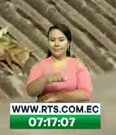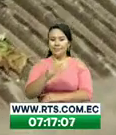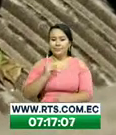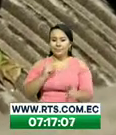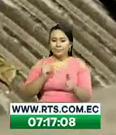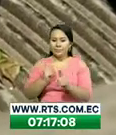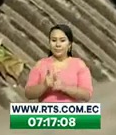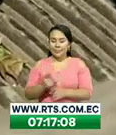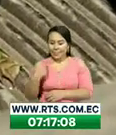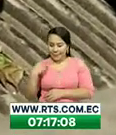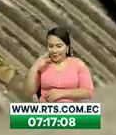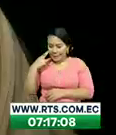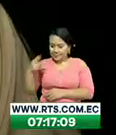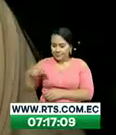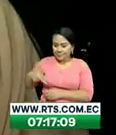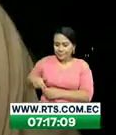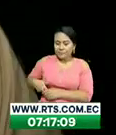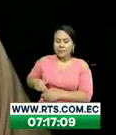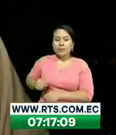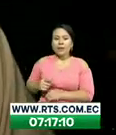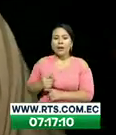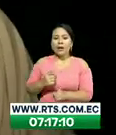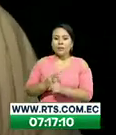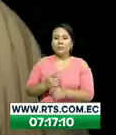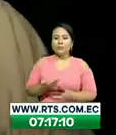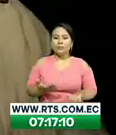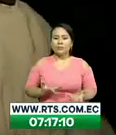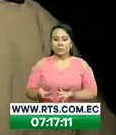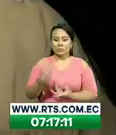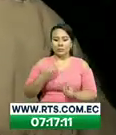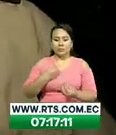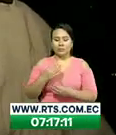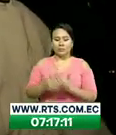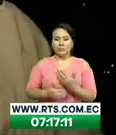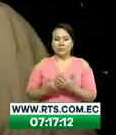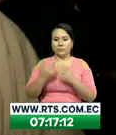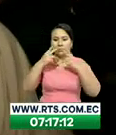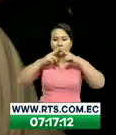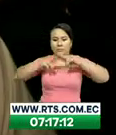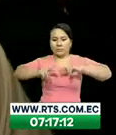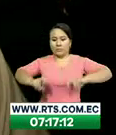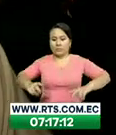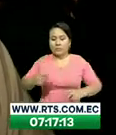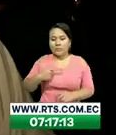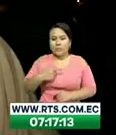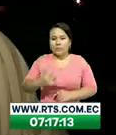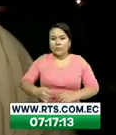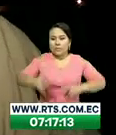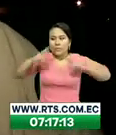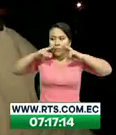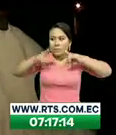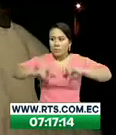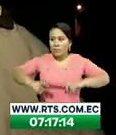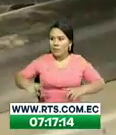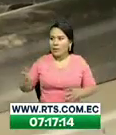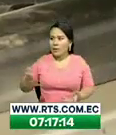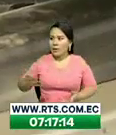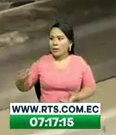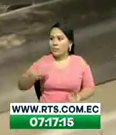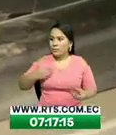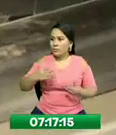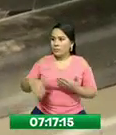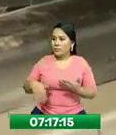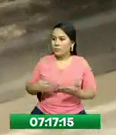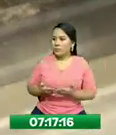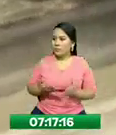encontraron un arma de fuego. El momento que realizan el registro, pueden verificar que existe un arma de fuego, una arma de fuego